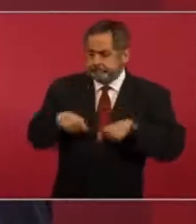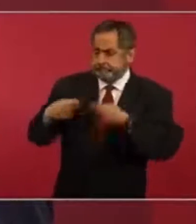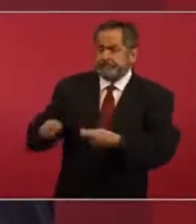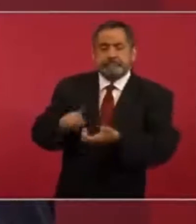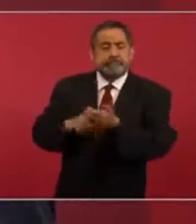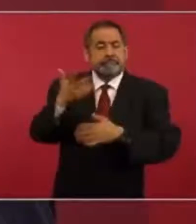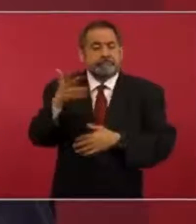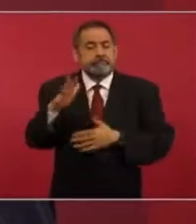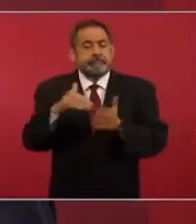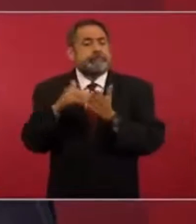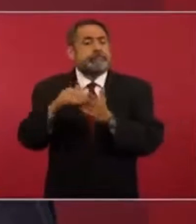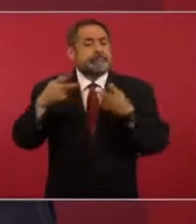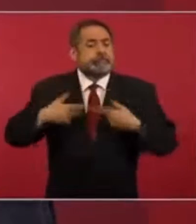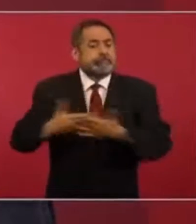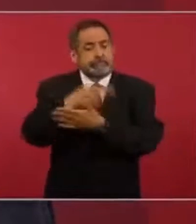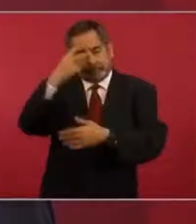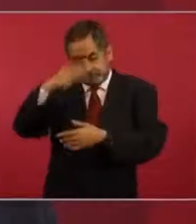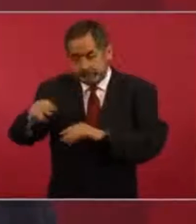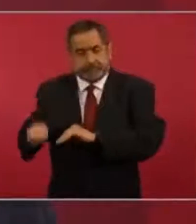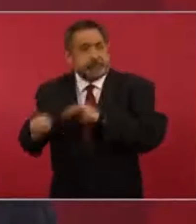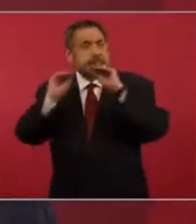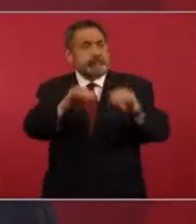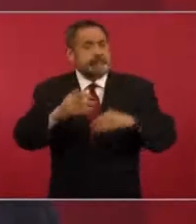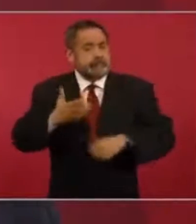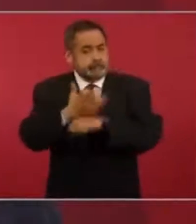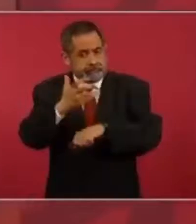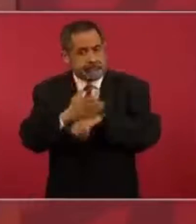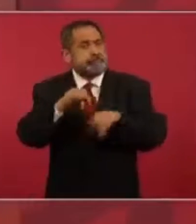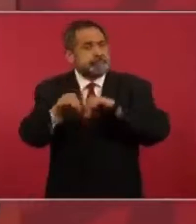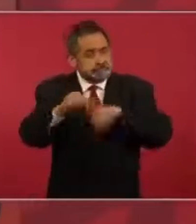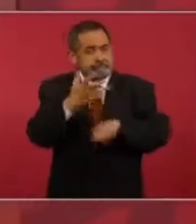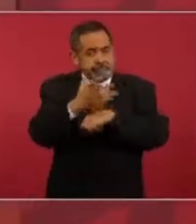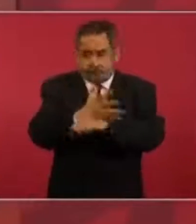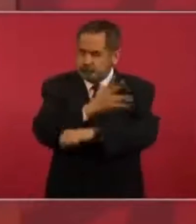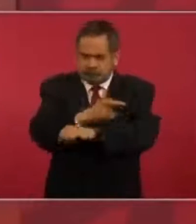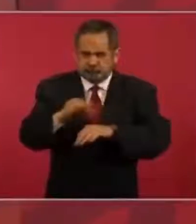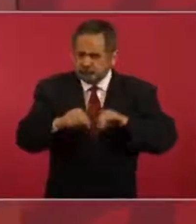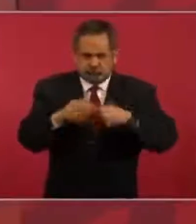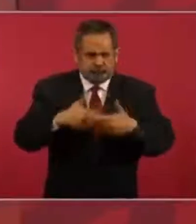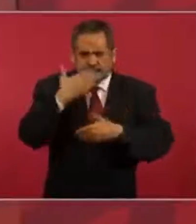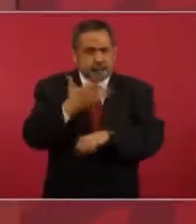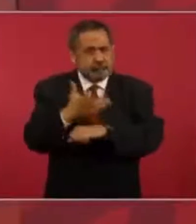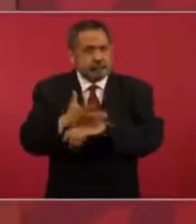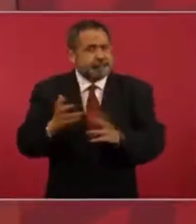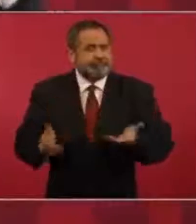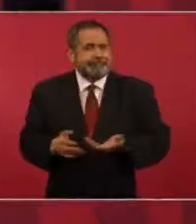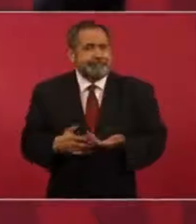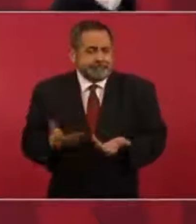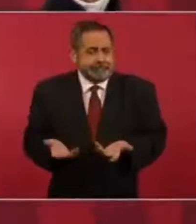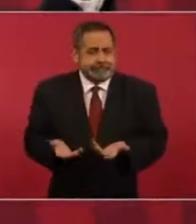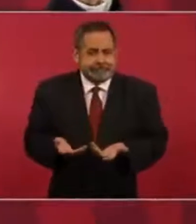10 millones de mexicanos que viven y trabajan honradamente en Estados Unidos. Entonces, a